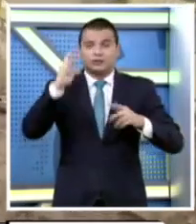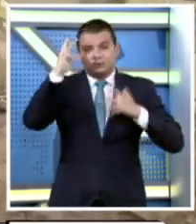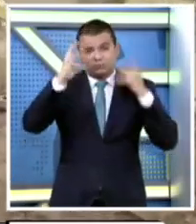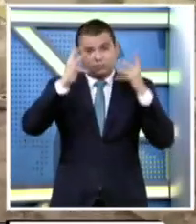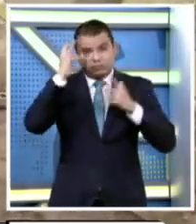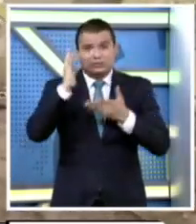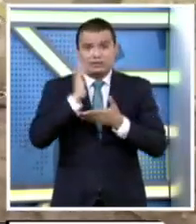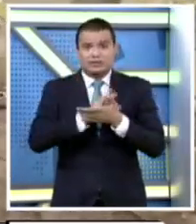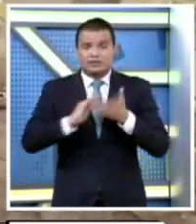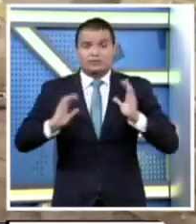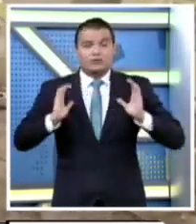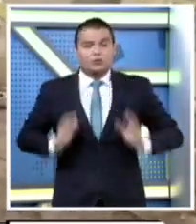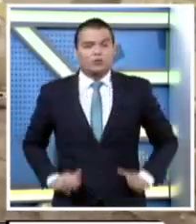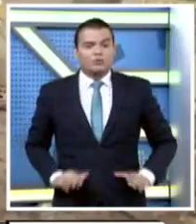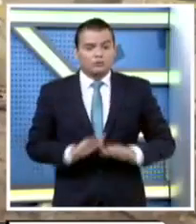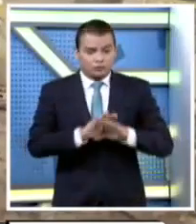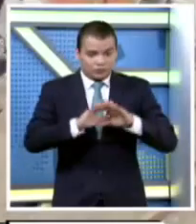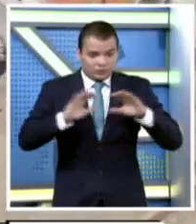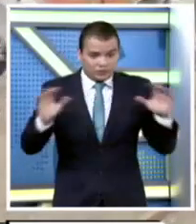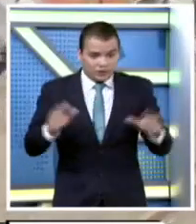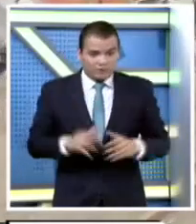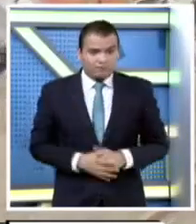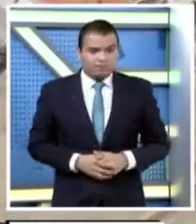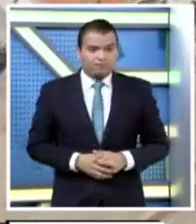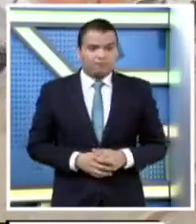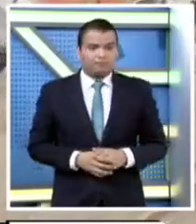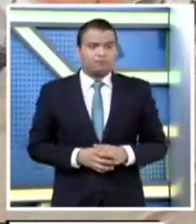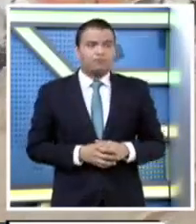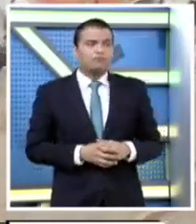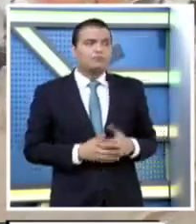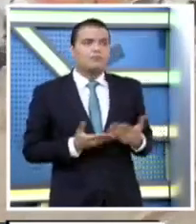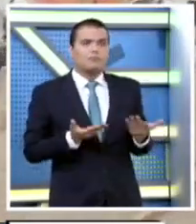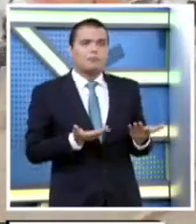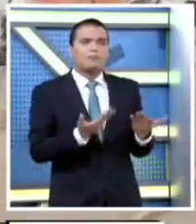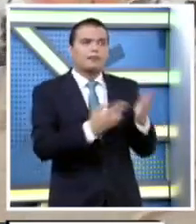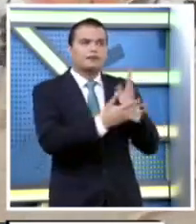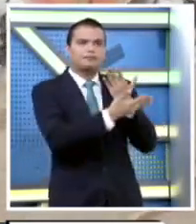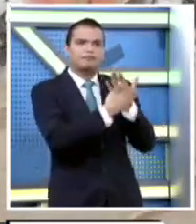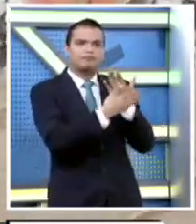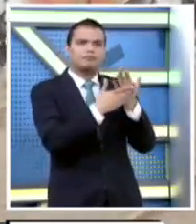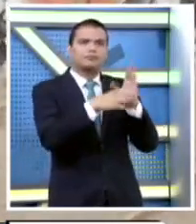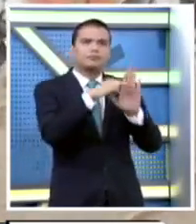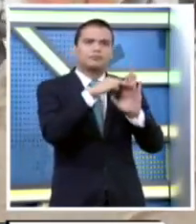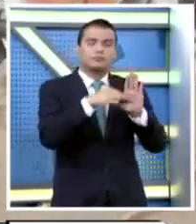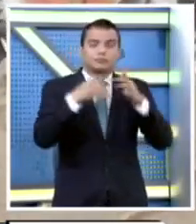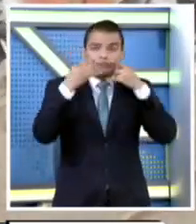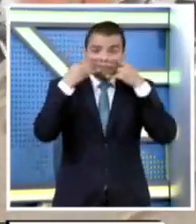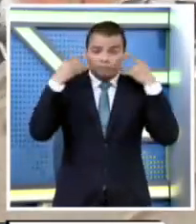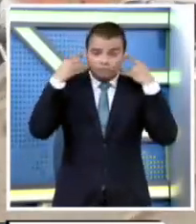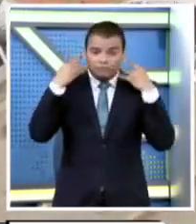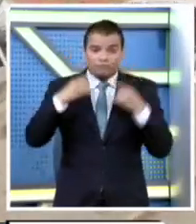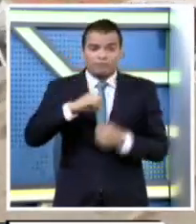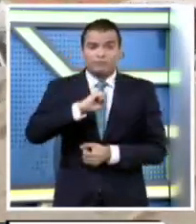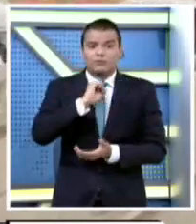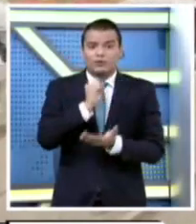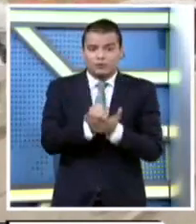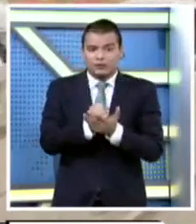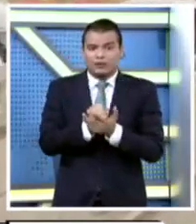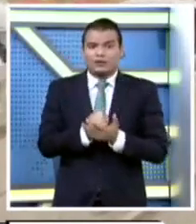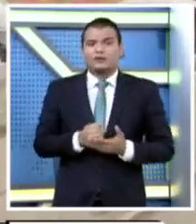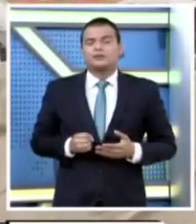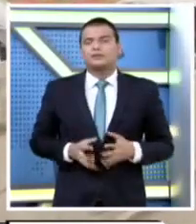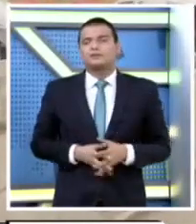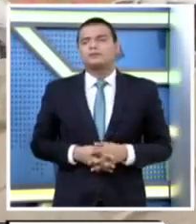la población. Se implementan unos protocolos como es los tapabocas para el personal,